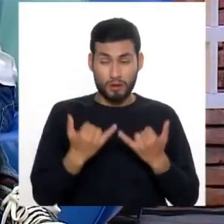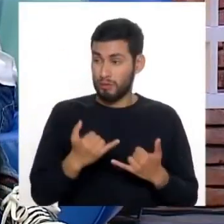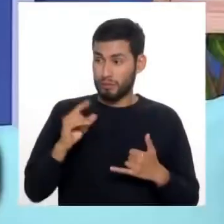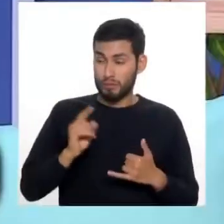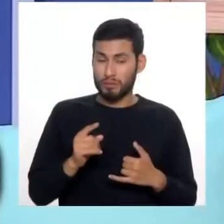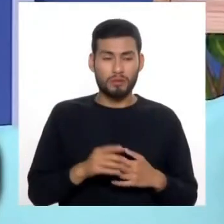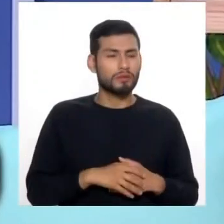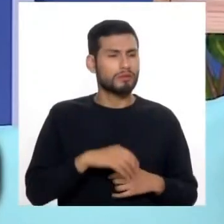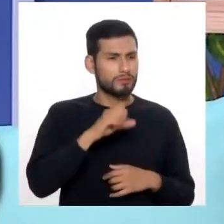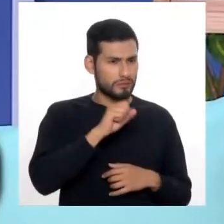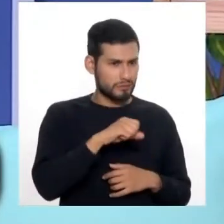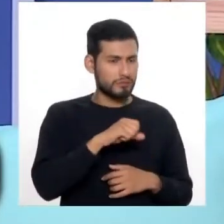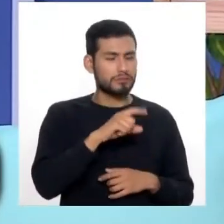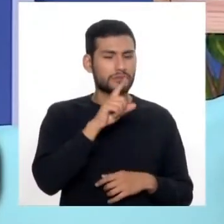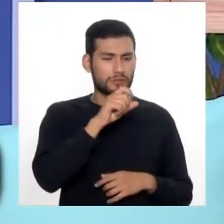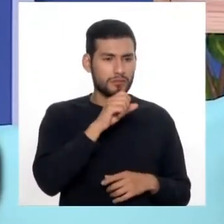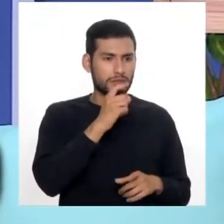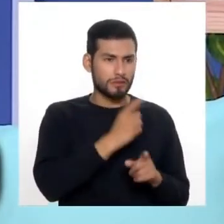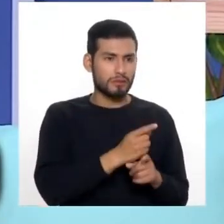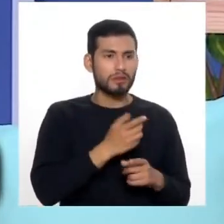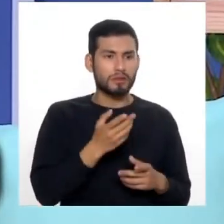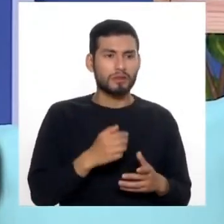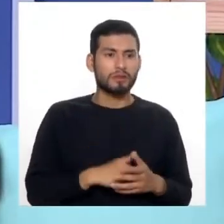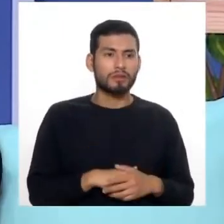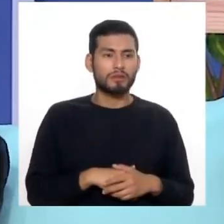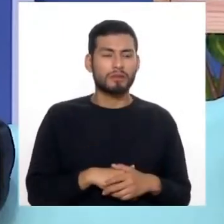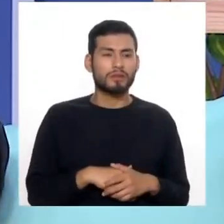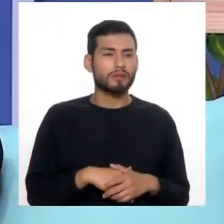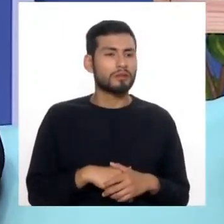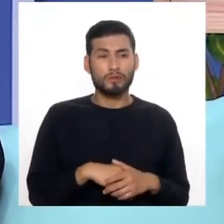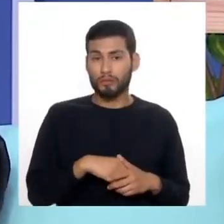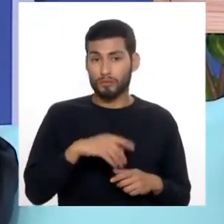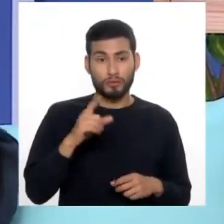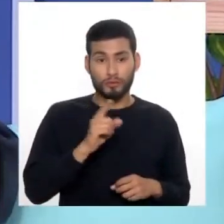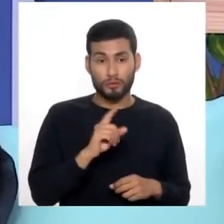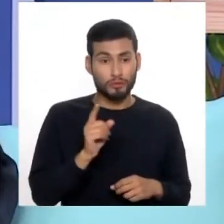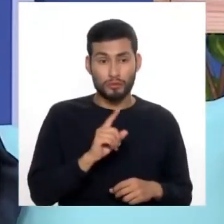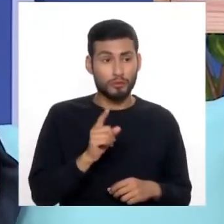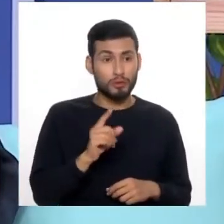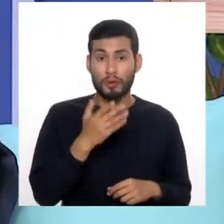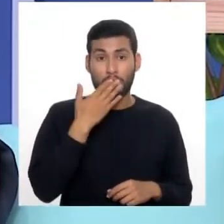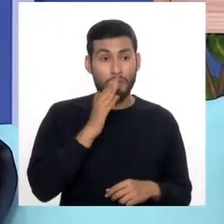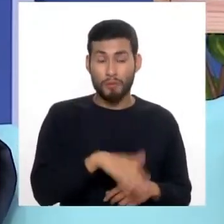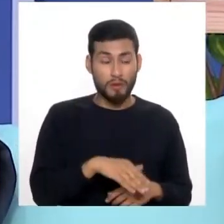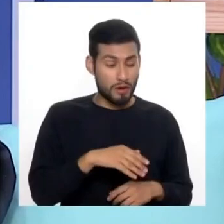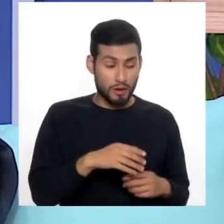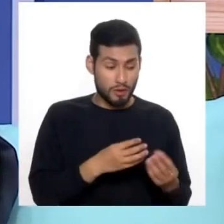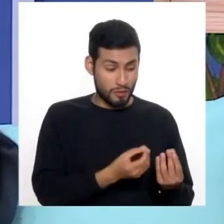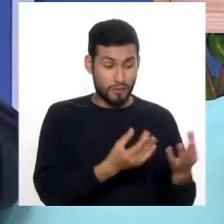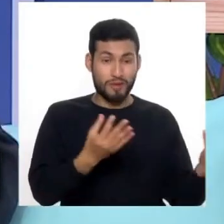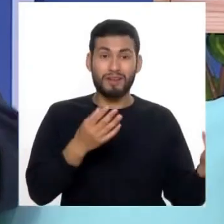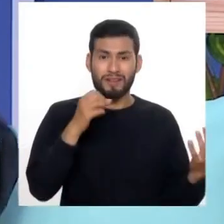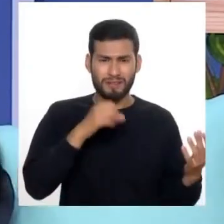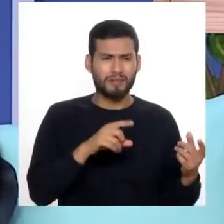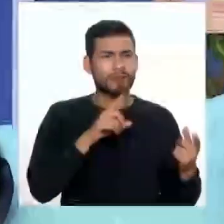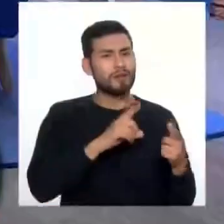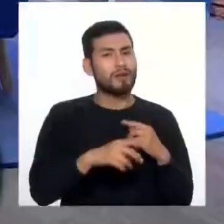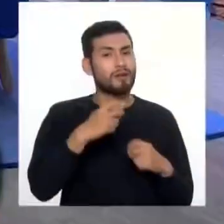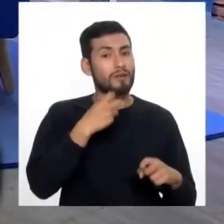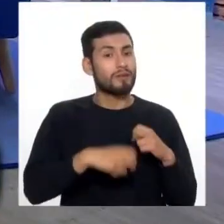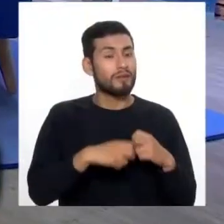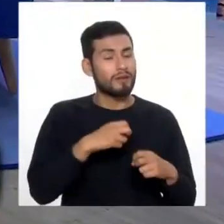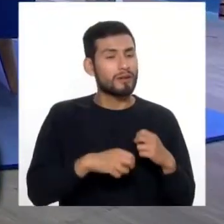ahorita. Exactamente, exactamente. Bien lo has dicho, Fátima. No es malo de por sí, pero sí es un